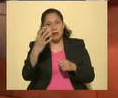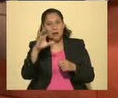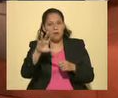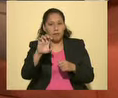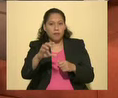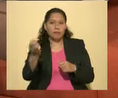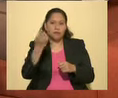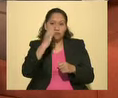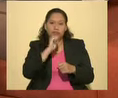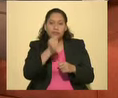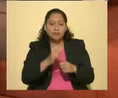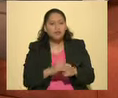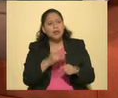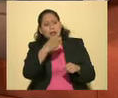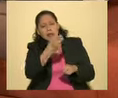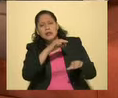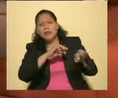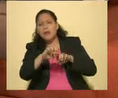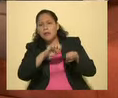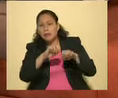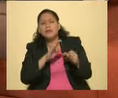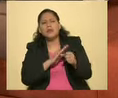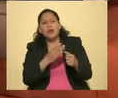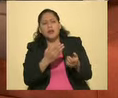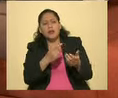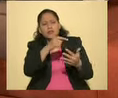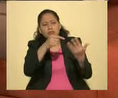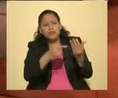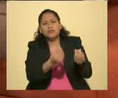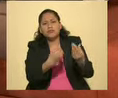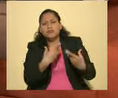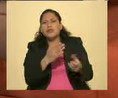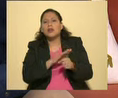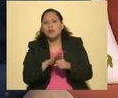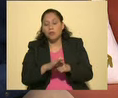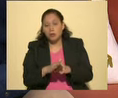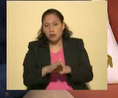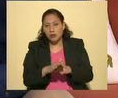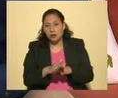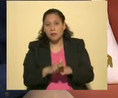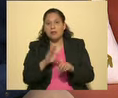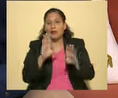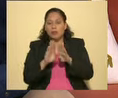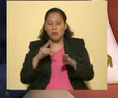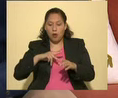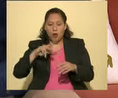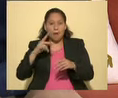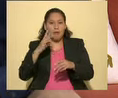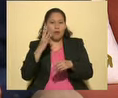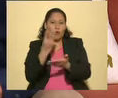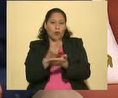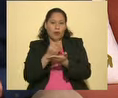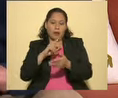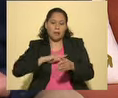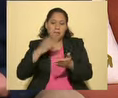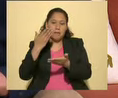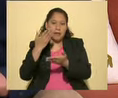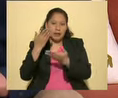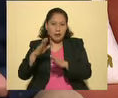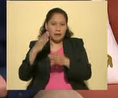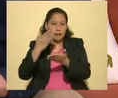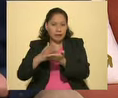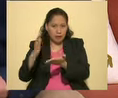que te ofrece una de estas instituciones? Una de estas instituciones que son reparadoras de crédito, únicamente son tres...